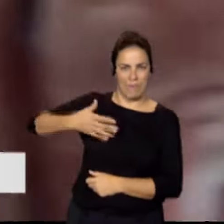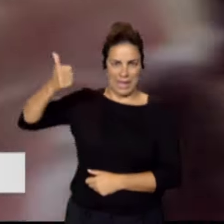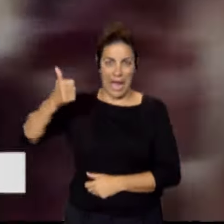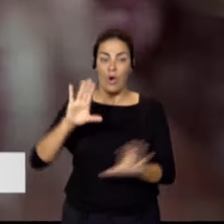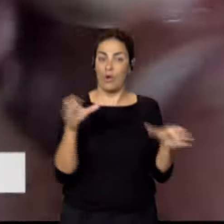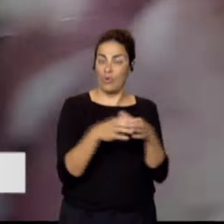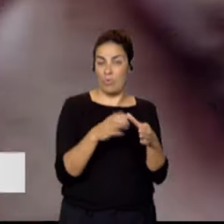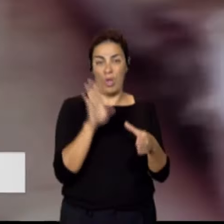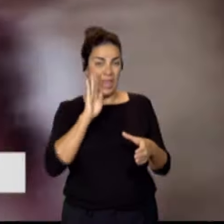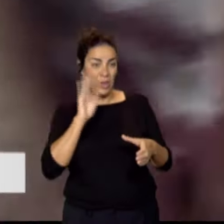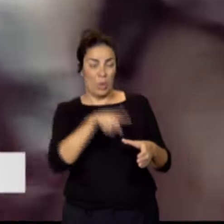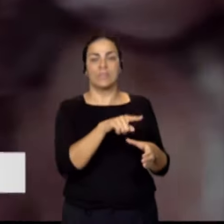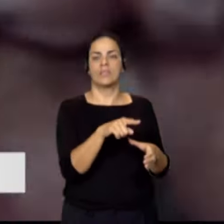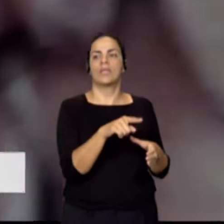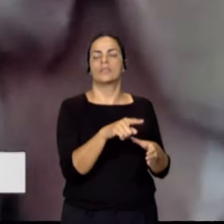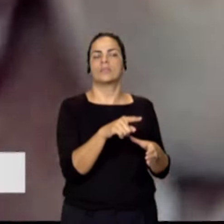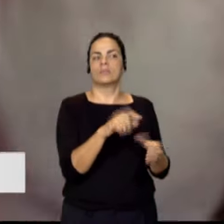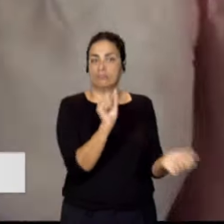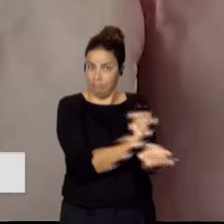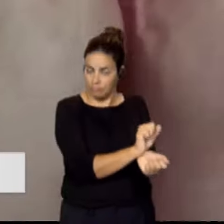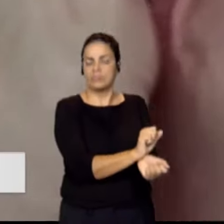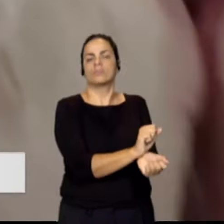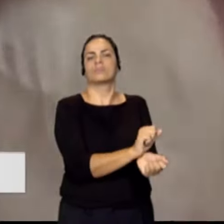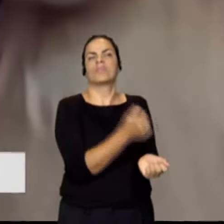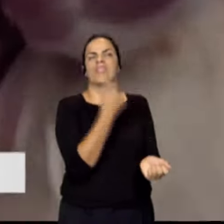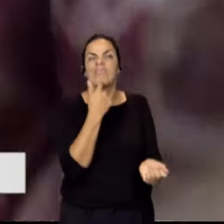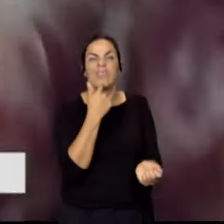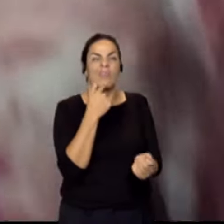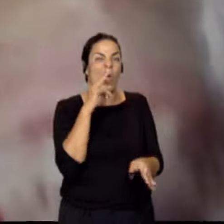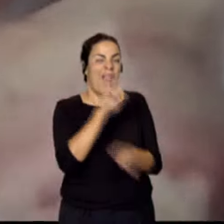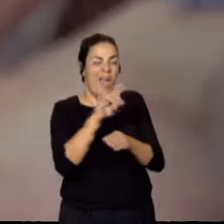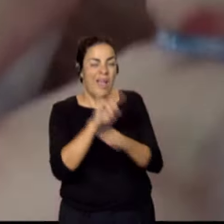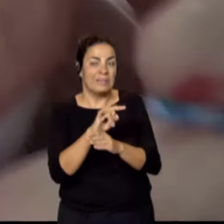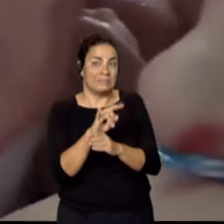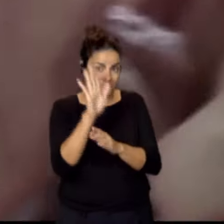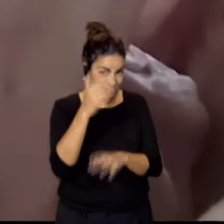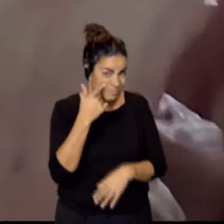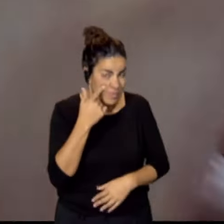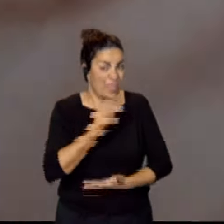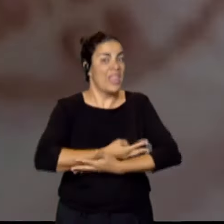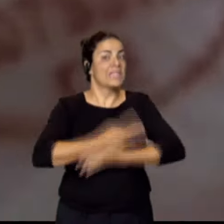desarticulado esto presuntamente atención 17 millones de